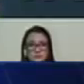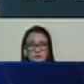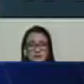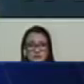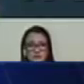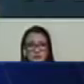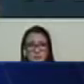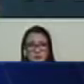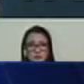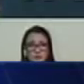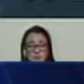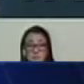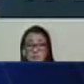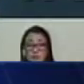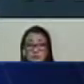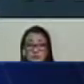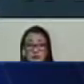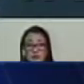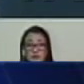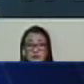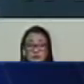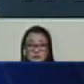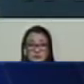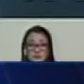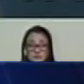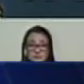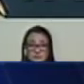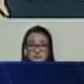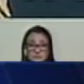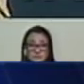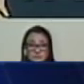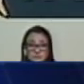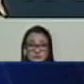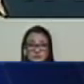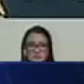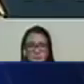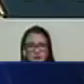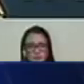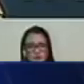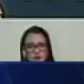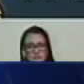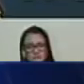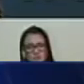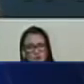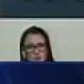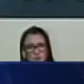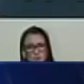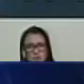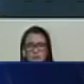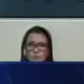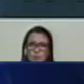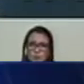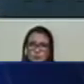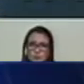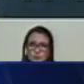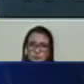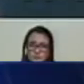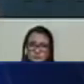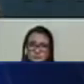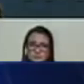Nacional Constituyente de 2017. El 15 de octubre de 2017, elecciones de